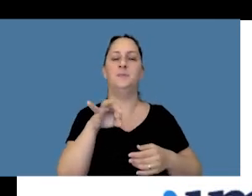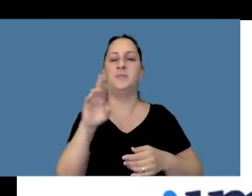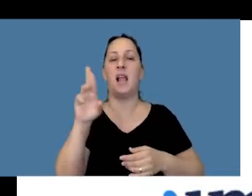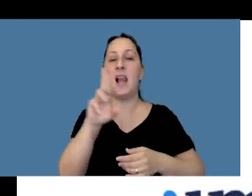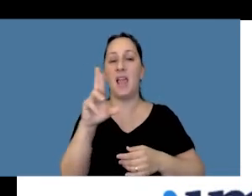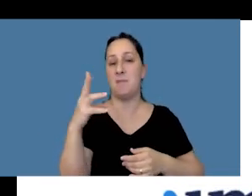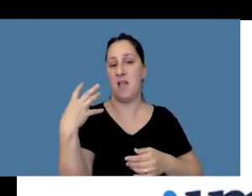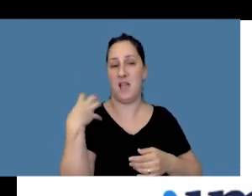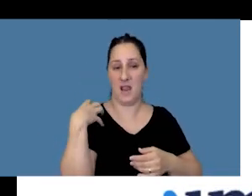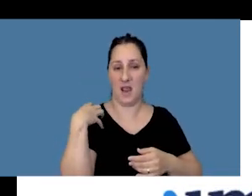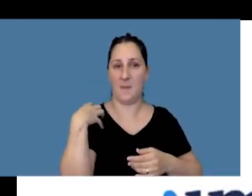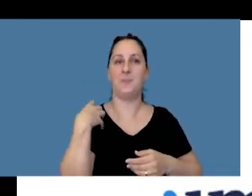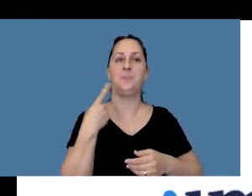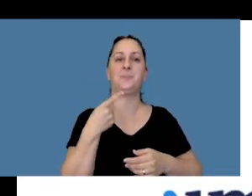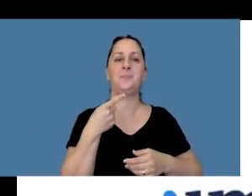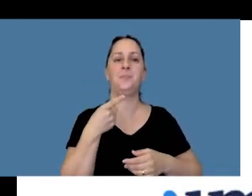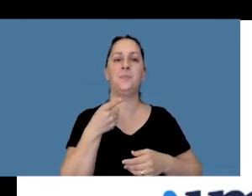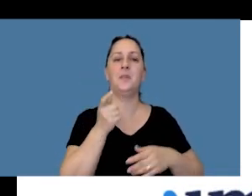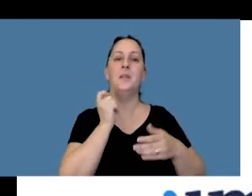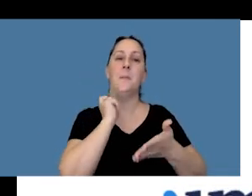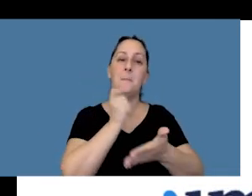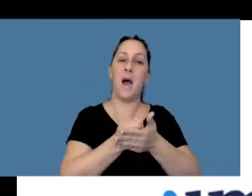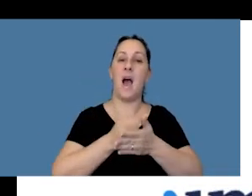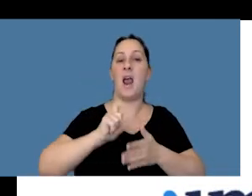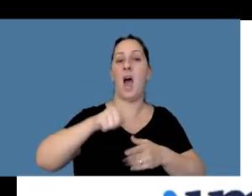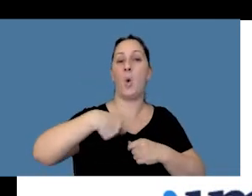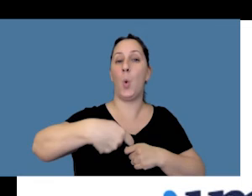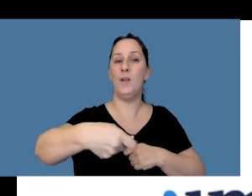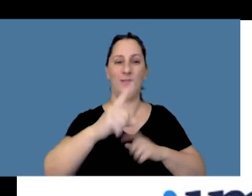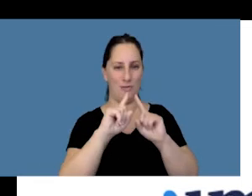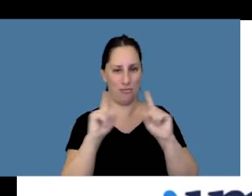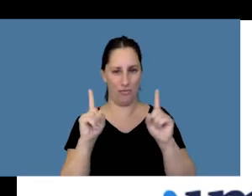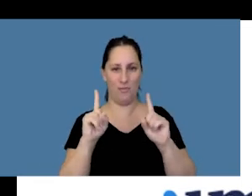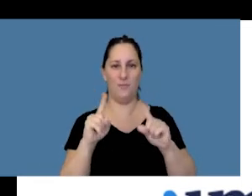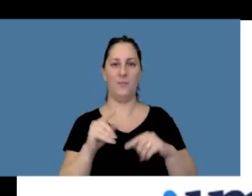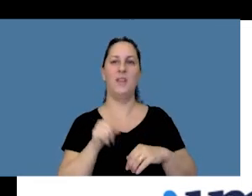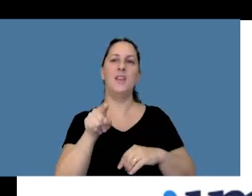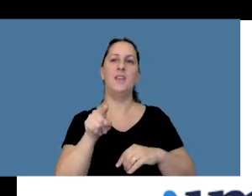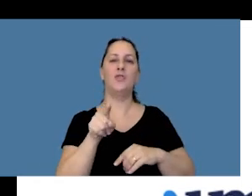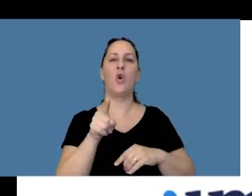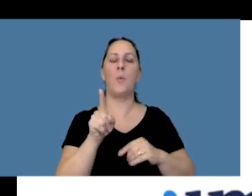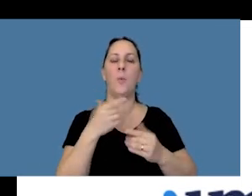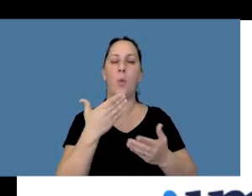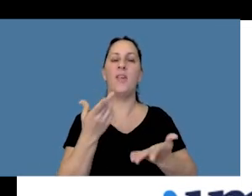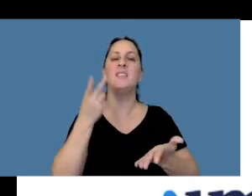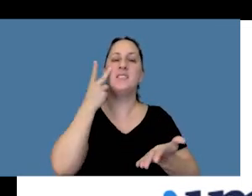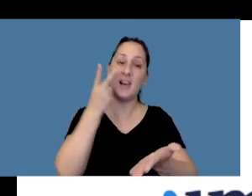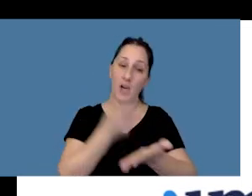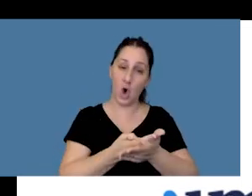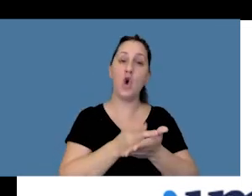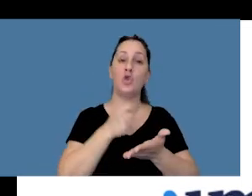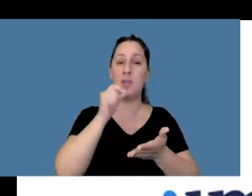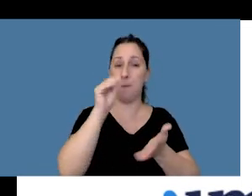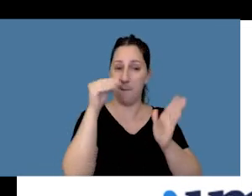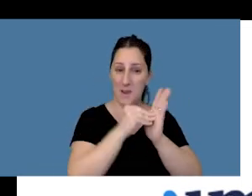general, no liquidarlos en tanto pago a cuenta, sino que sería como reimputarlos, se les reconoce esos importes a cuenta